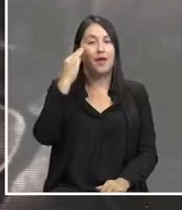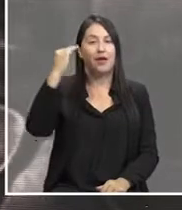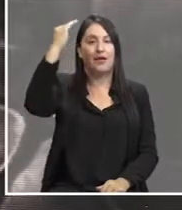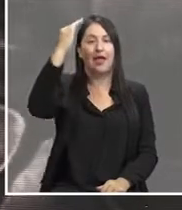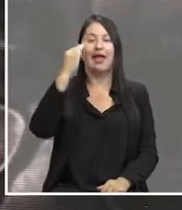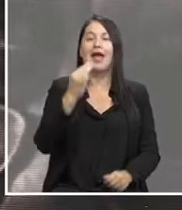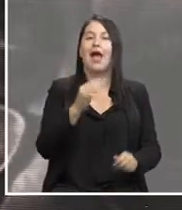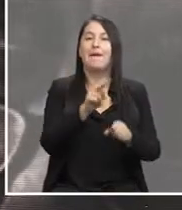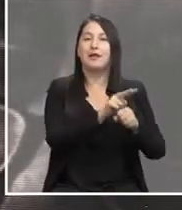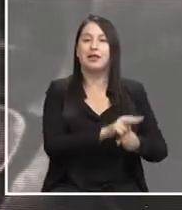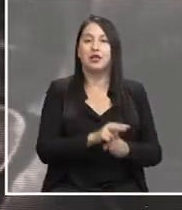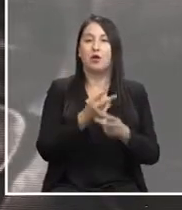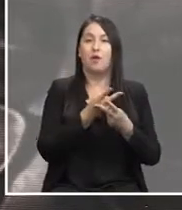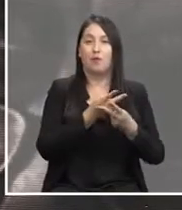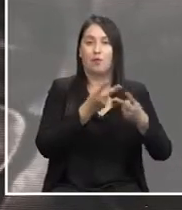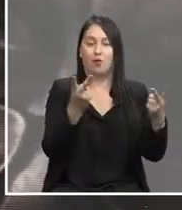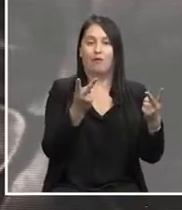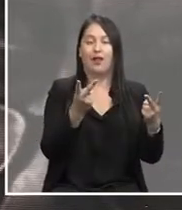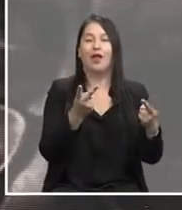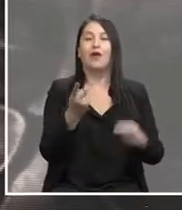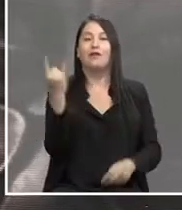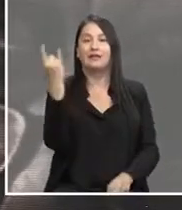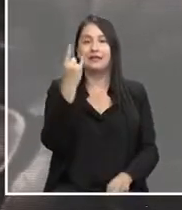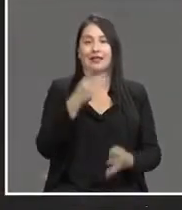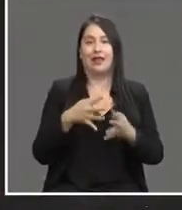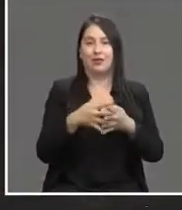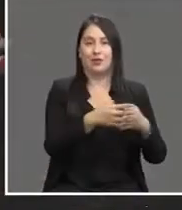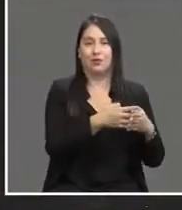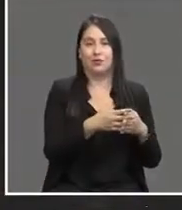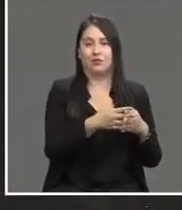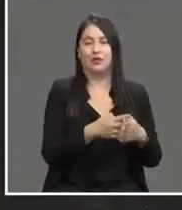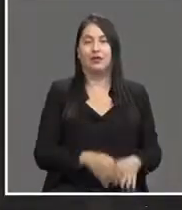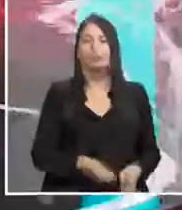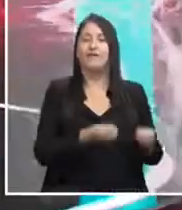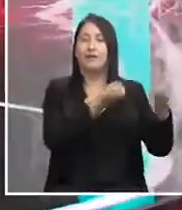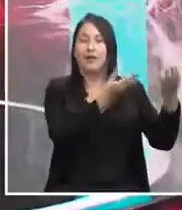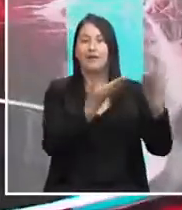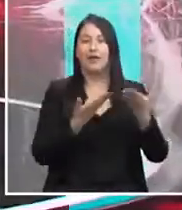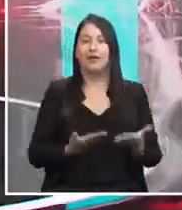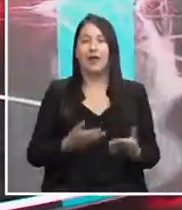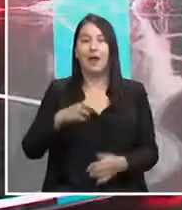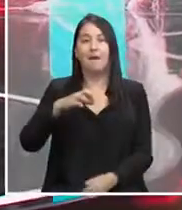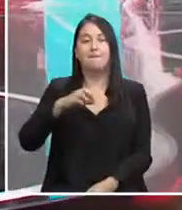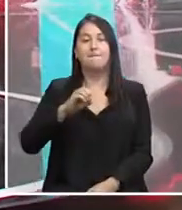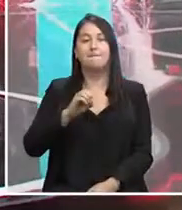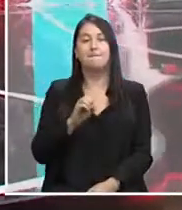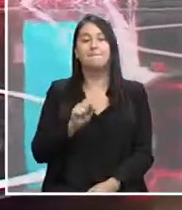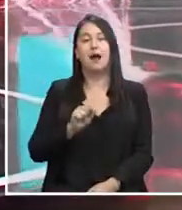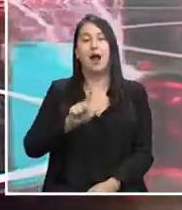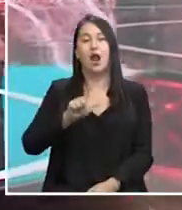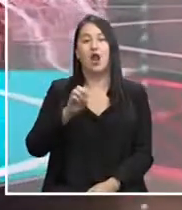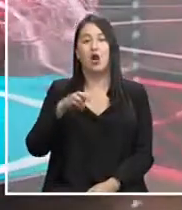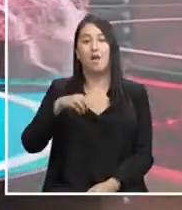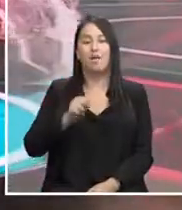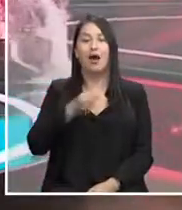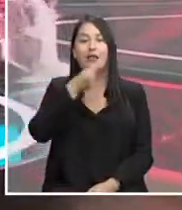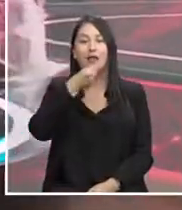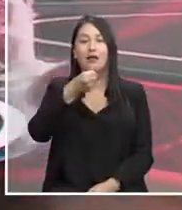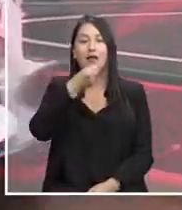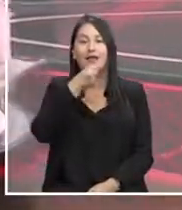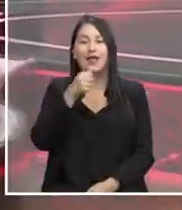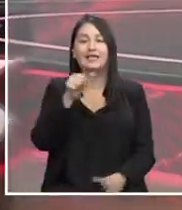Administración Pública de Harvard. Damos también la bienvenida a Paloma Ávila. Ella es periodista científica,